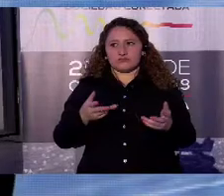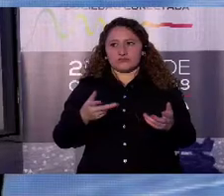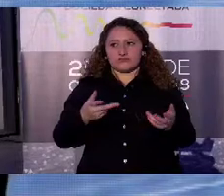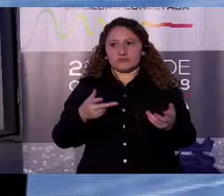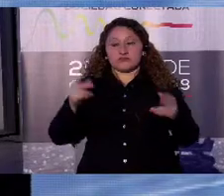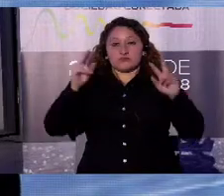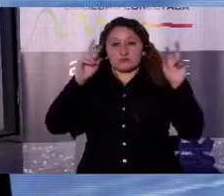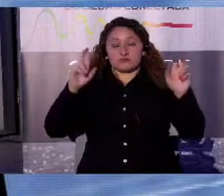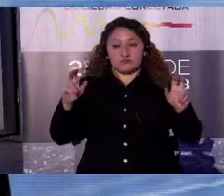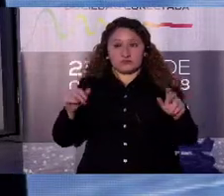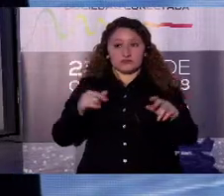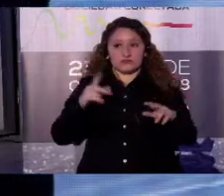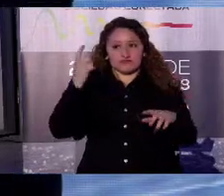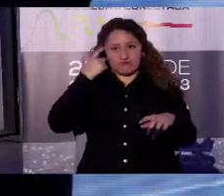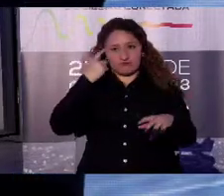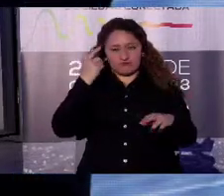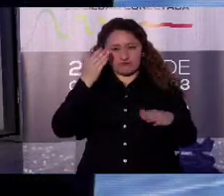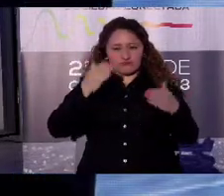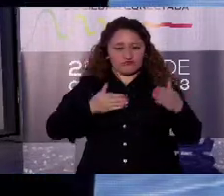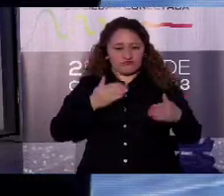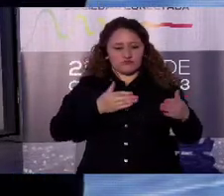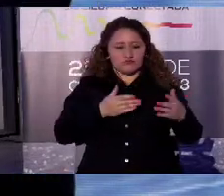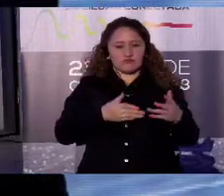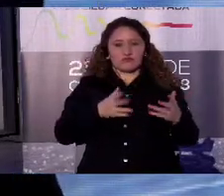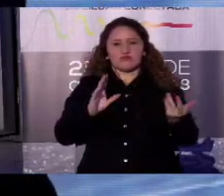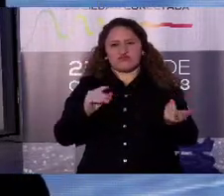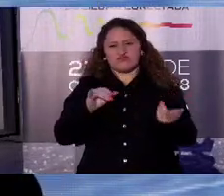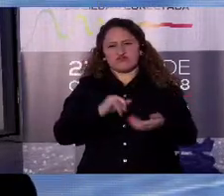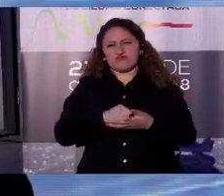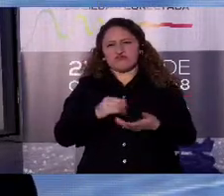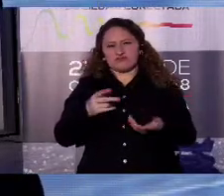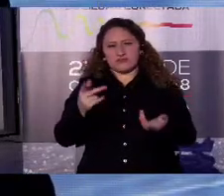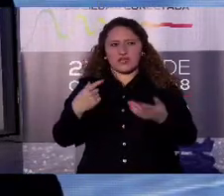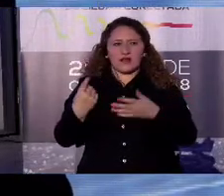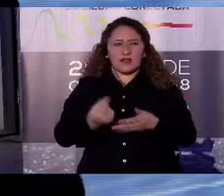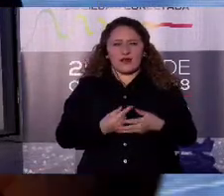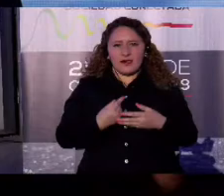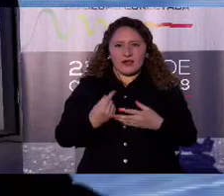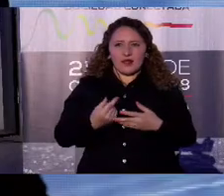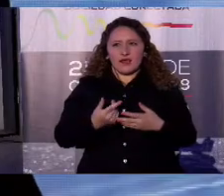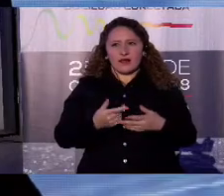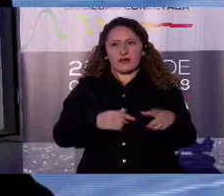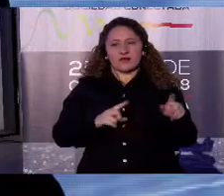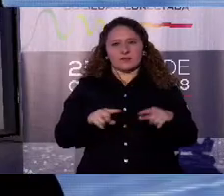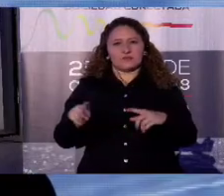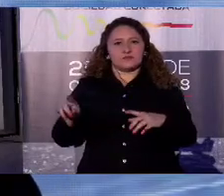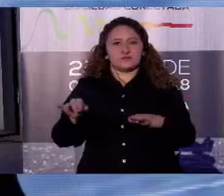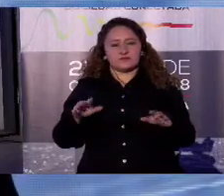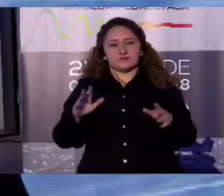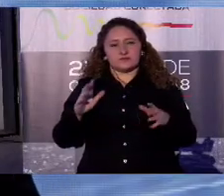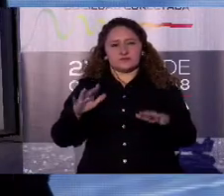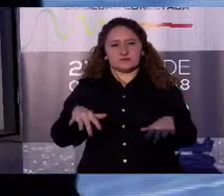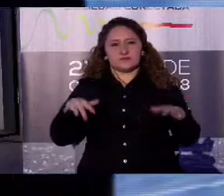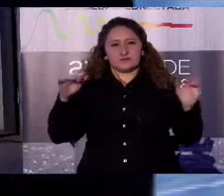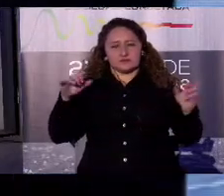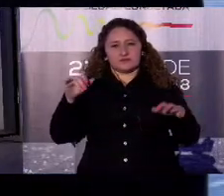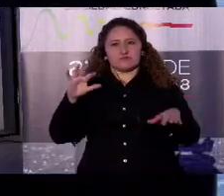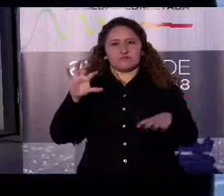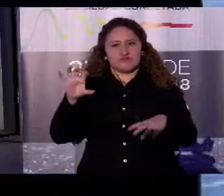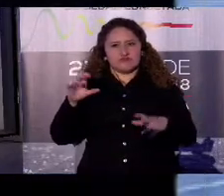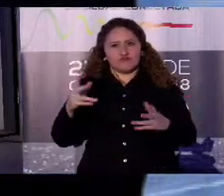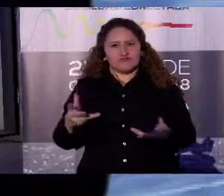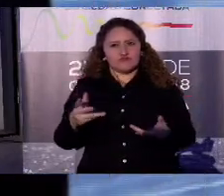en temas de inteligencia artificial y machine learning, pues hemos estado discutiendo en el sector y en varios eventos recientemente en el país, varias de